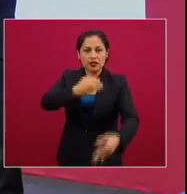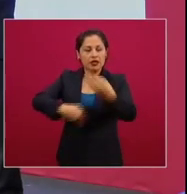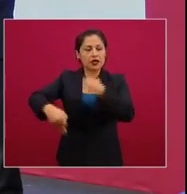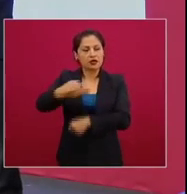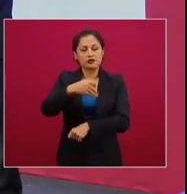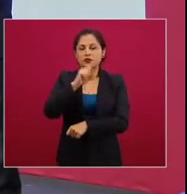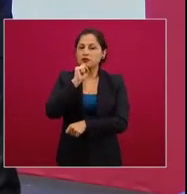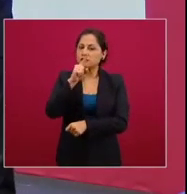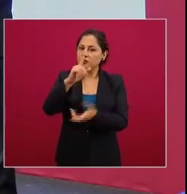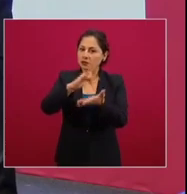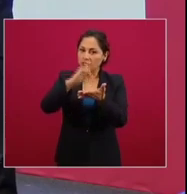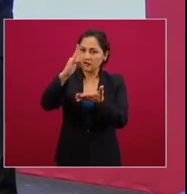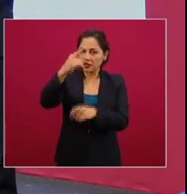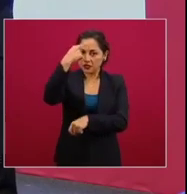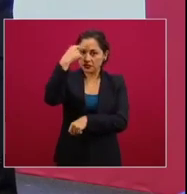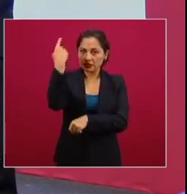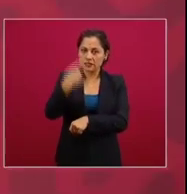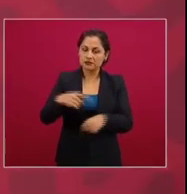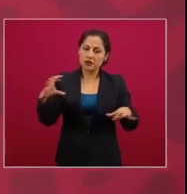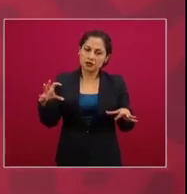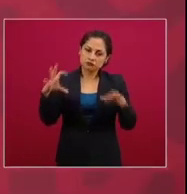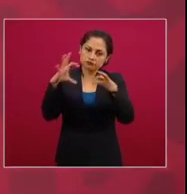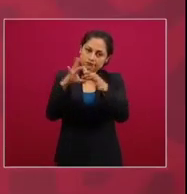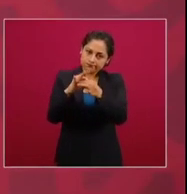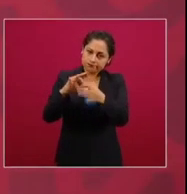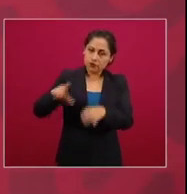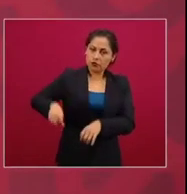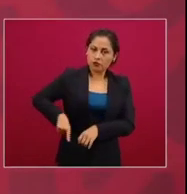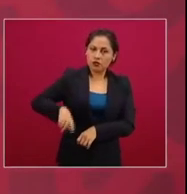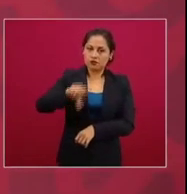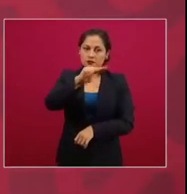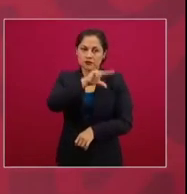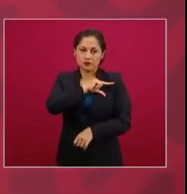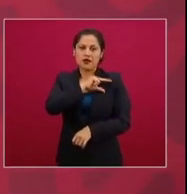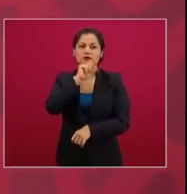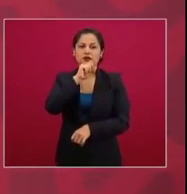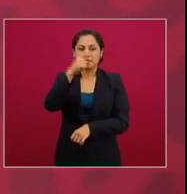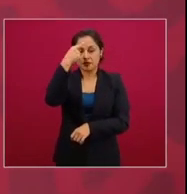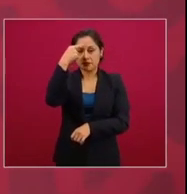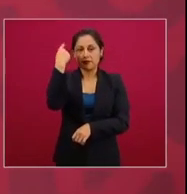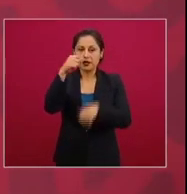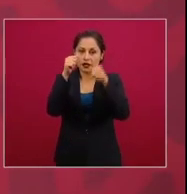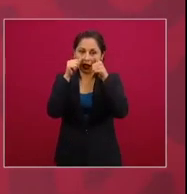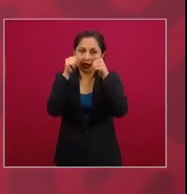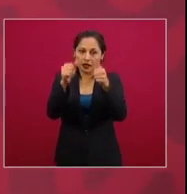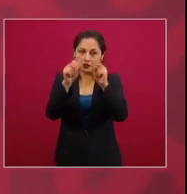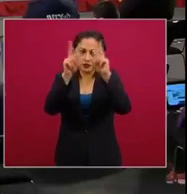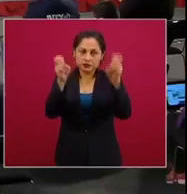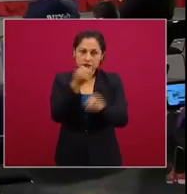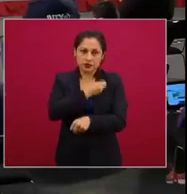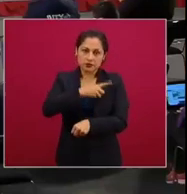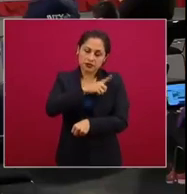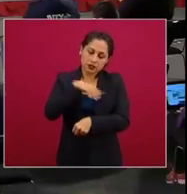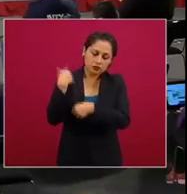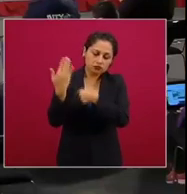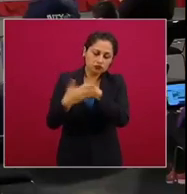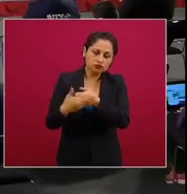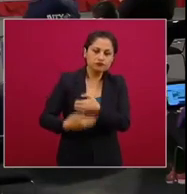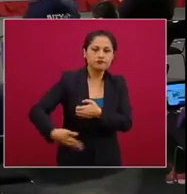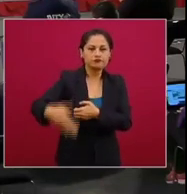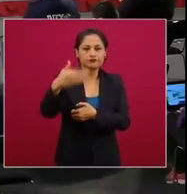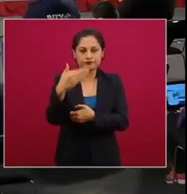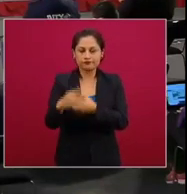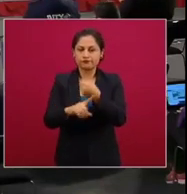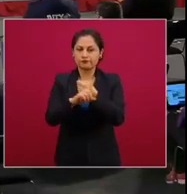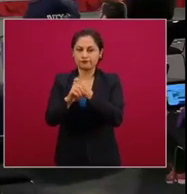ese trabajo conjunto entre el sector público y el privado en el caso de la atención en salud que viene en los siguientes días. Muchísimas gracias y con